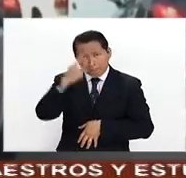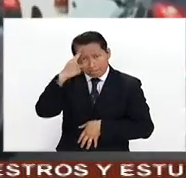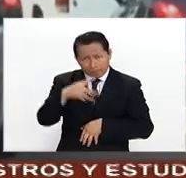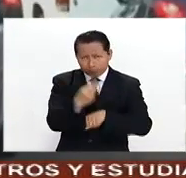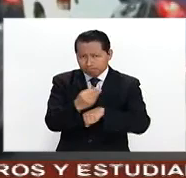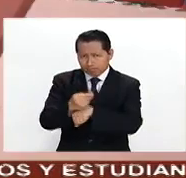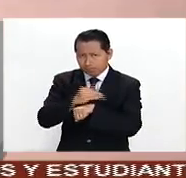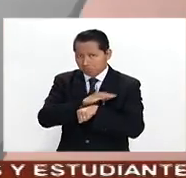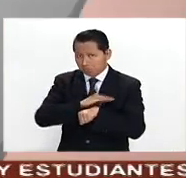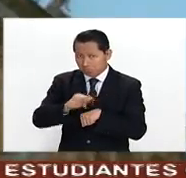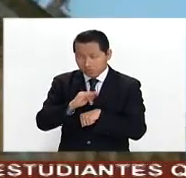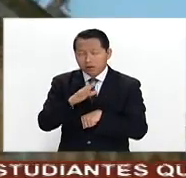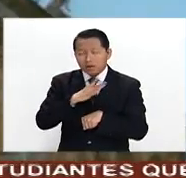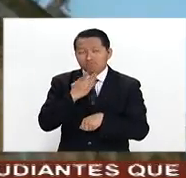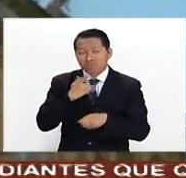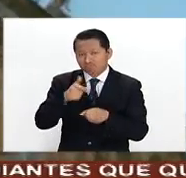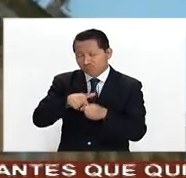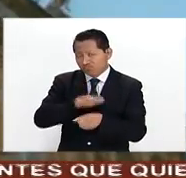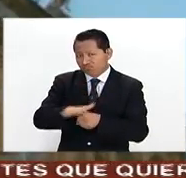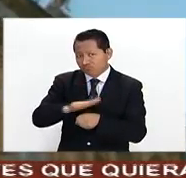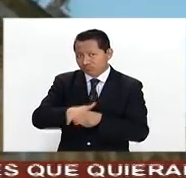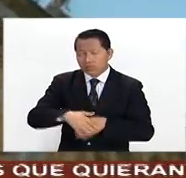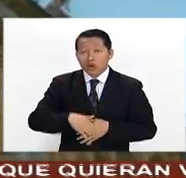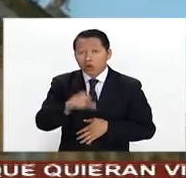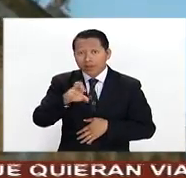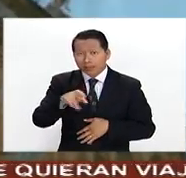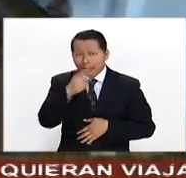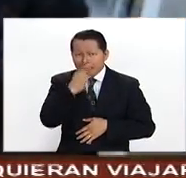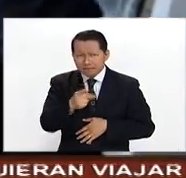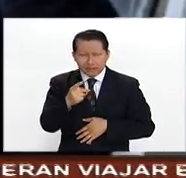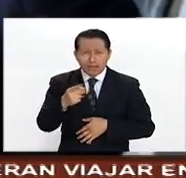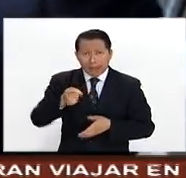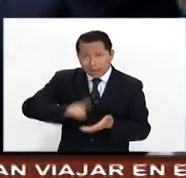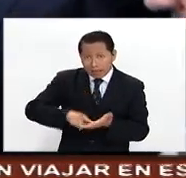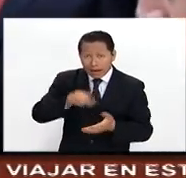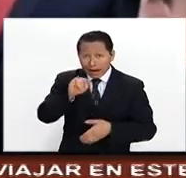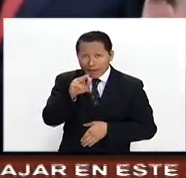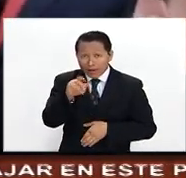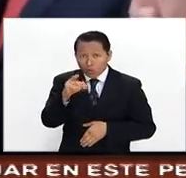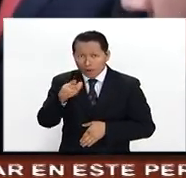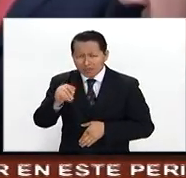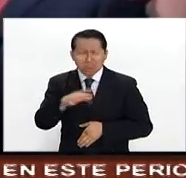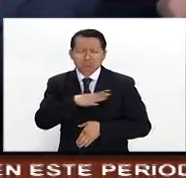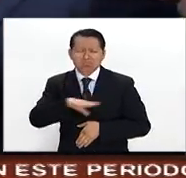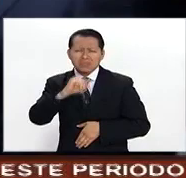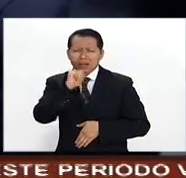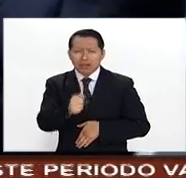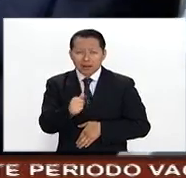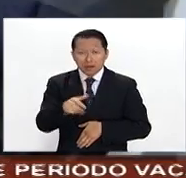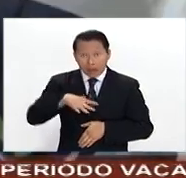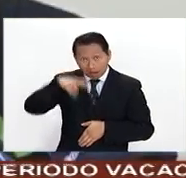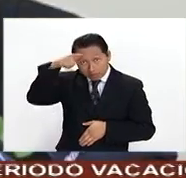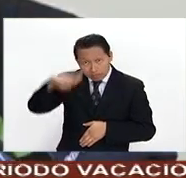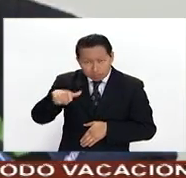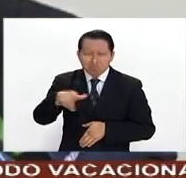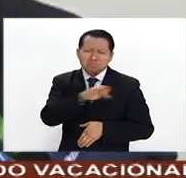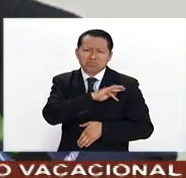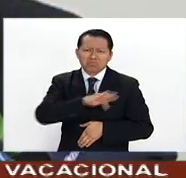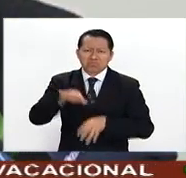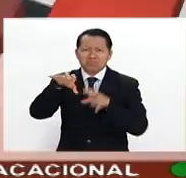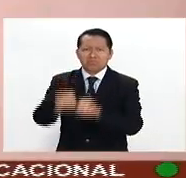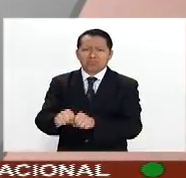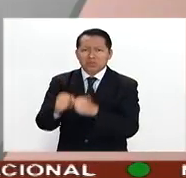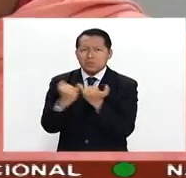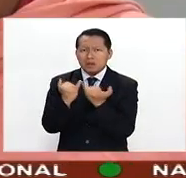el suministro. En Costa Rica niegan estancia legal de Javier Duarte en aquel país, advierten que sería deportado en caso de ser